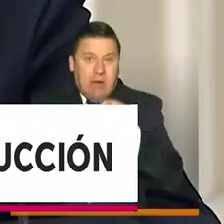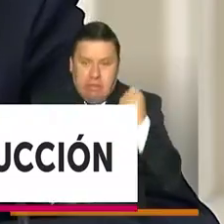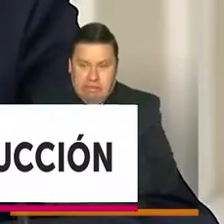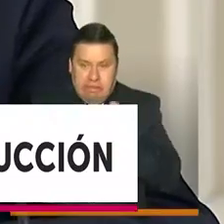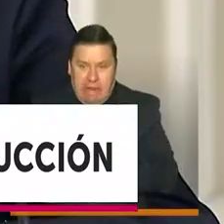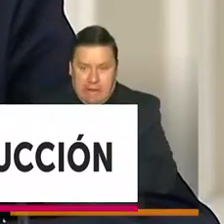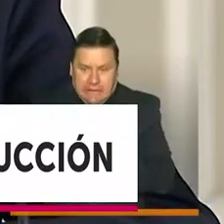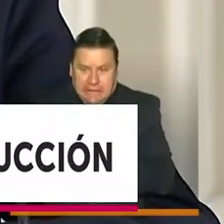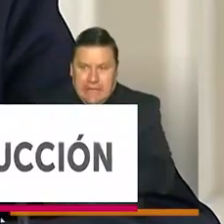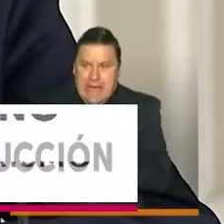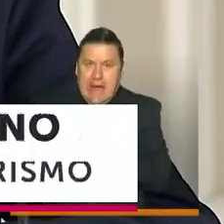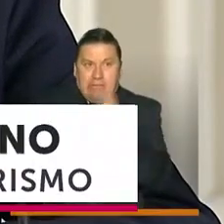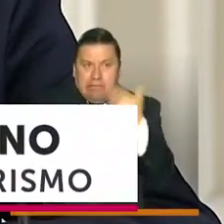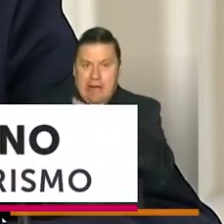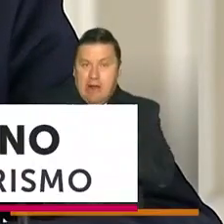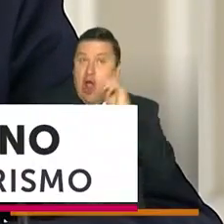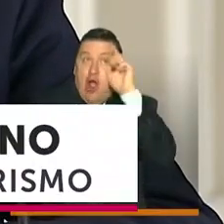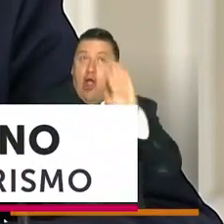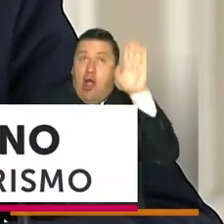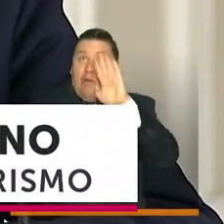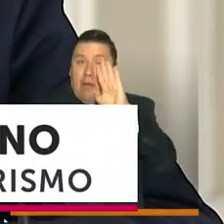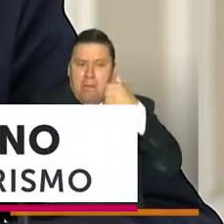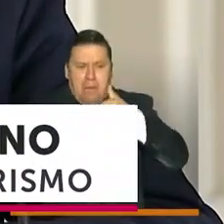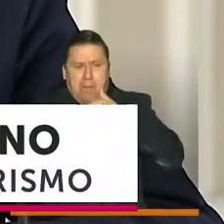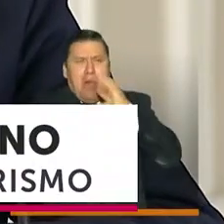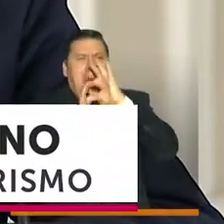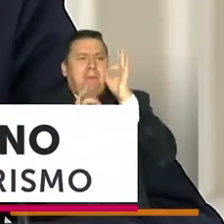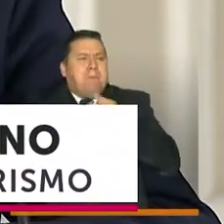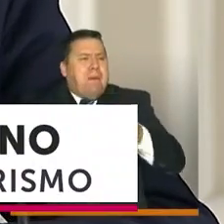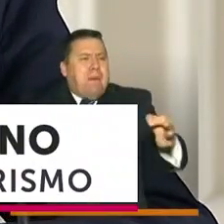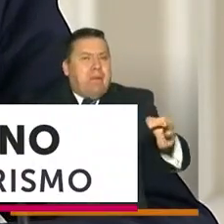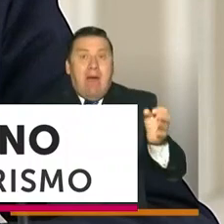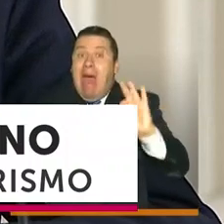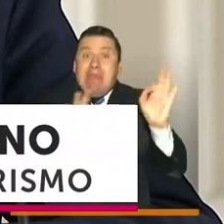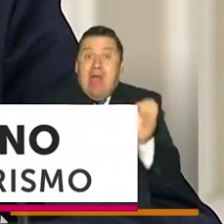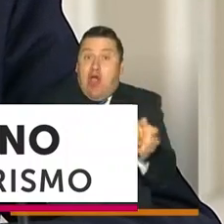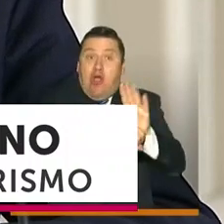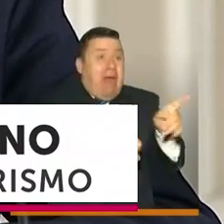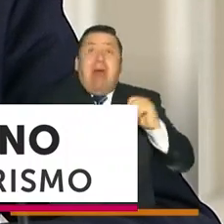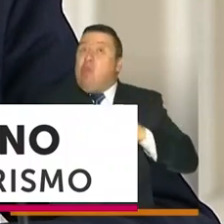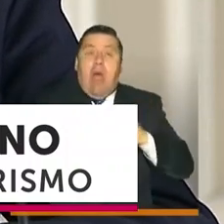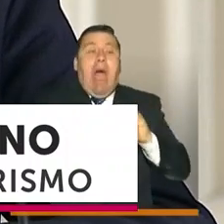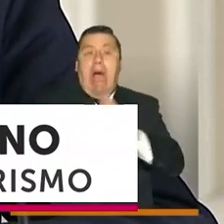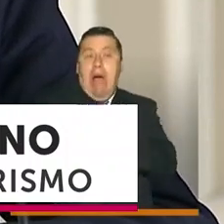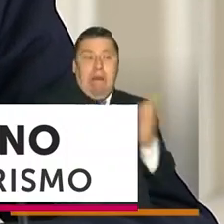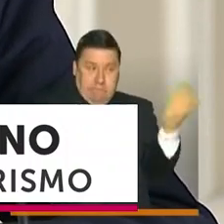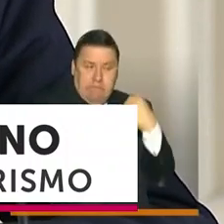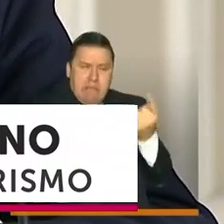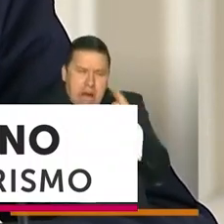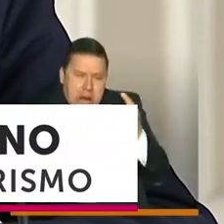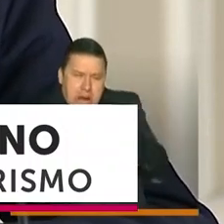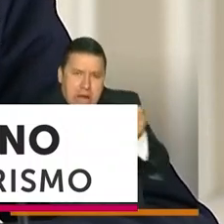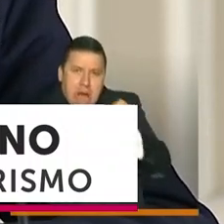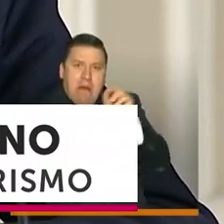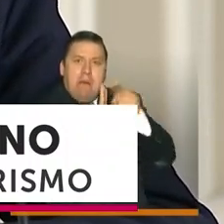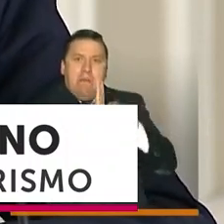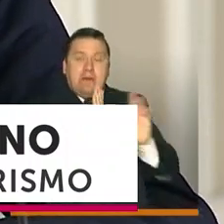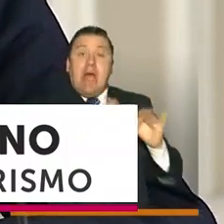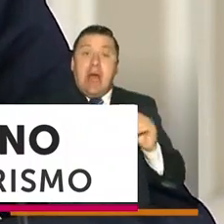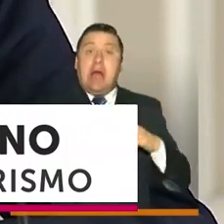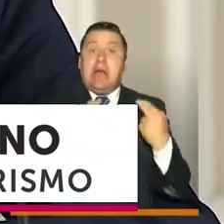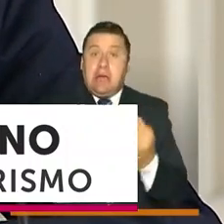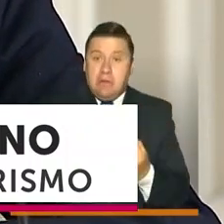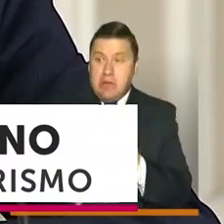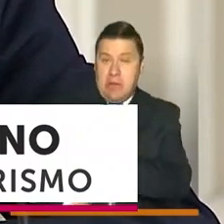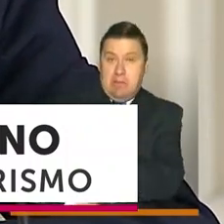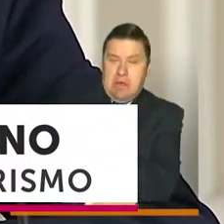trabajo con los alcaldes y gobernadores de los municipios no COVID, los que no tienen casos de coronavirus. Con ellos nos reunimos con